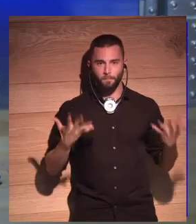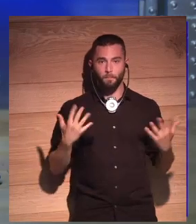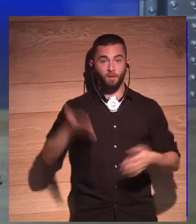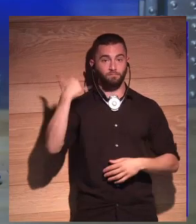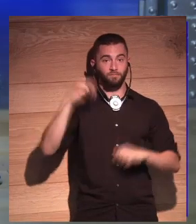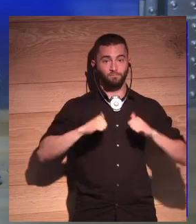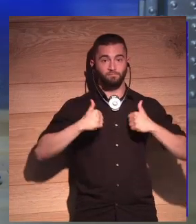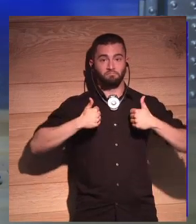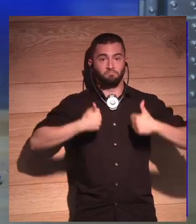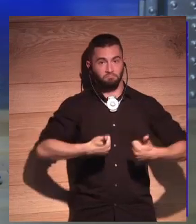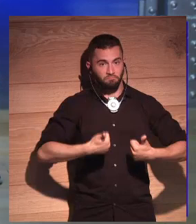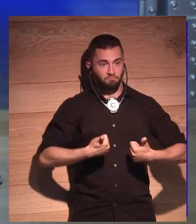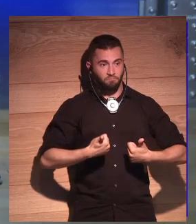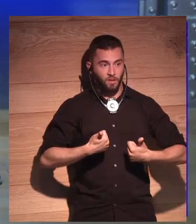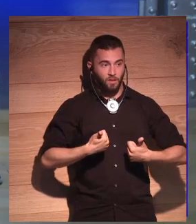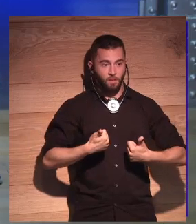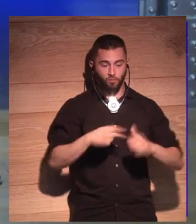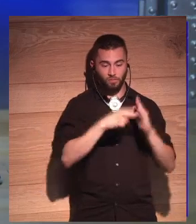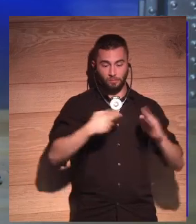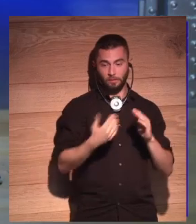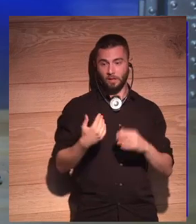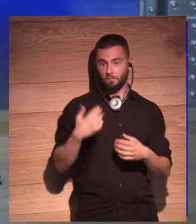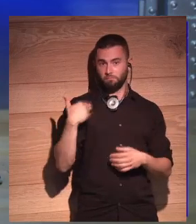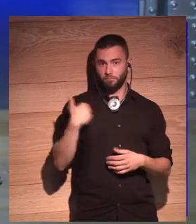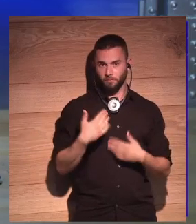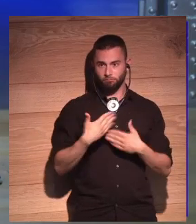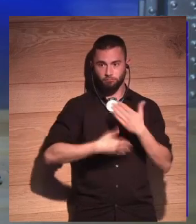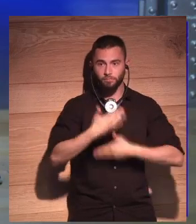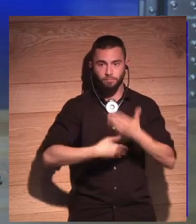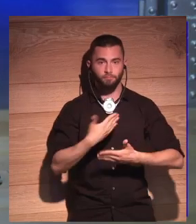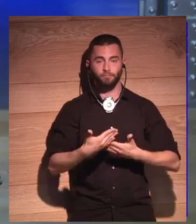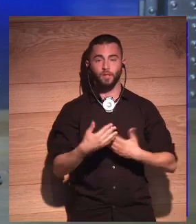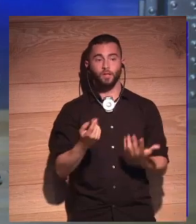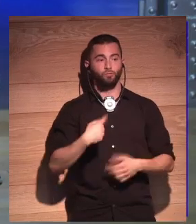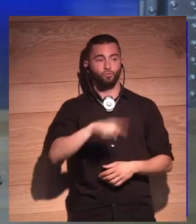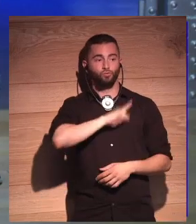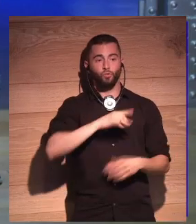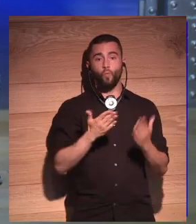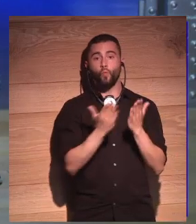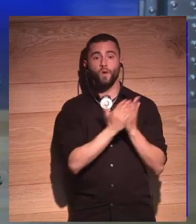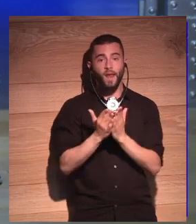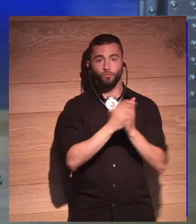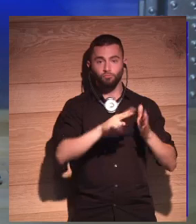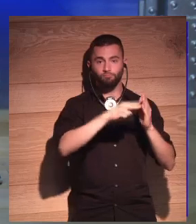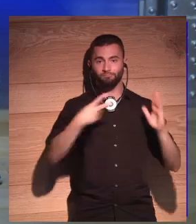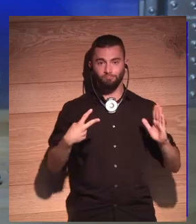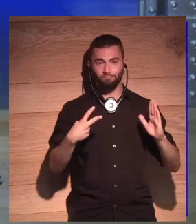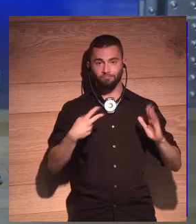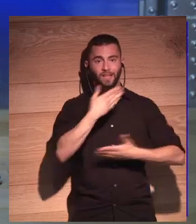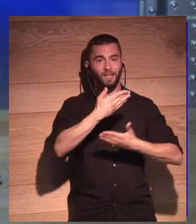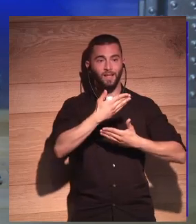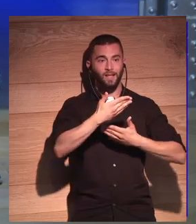empezamos en un estado muy incipiente de estas tecnologías y bueno, somos un estudio tecnológico que